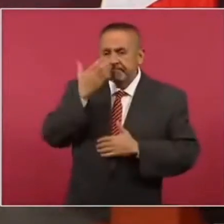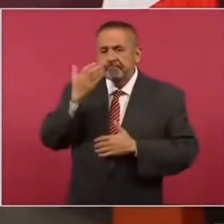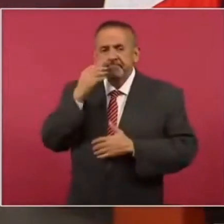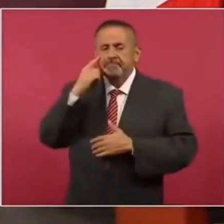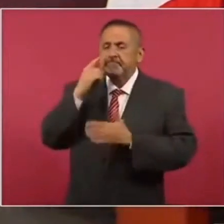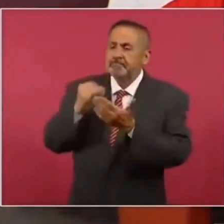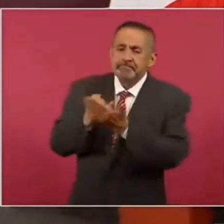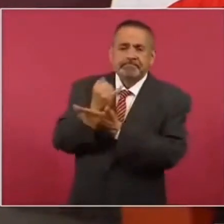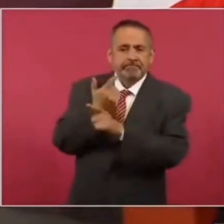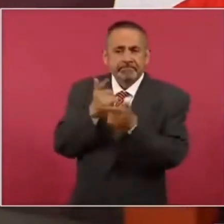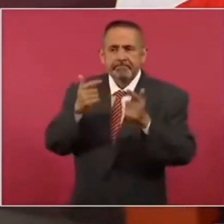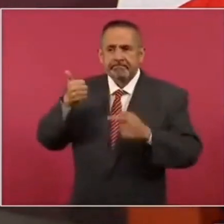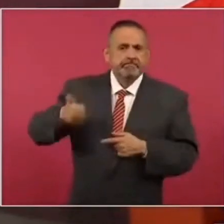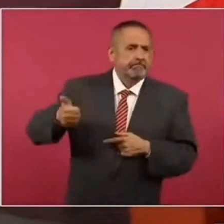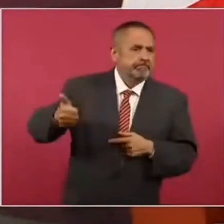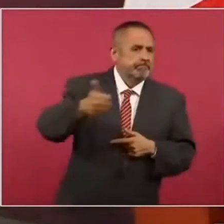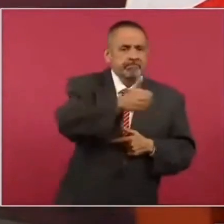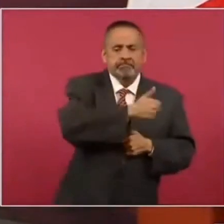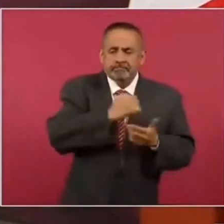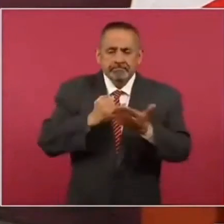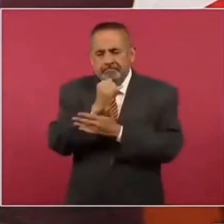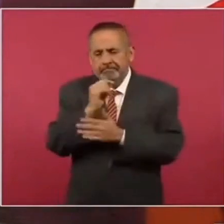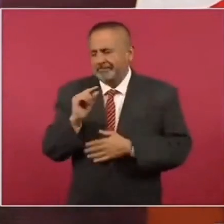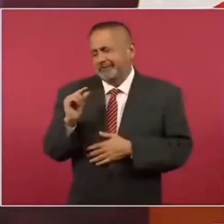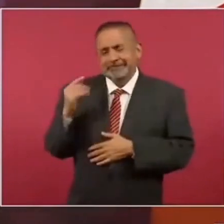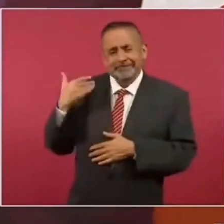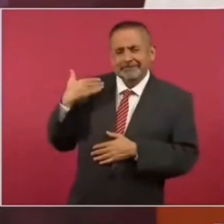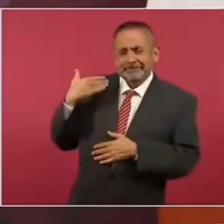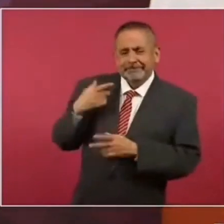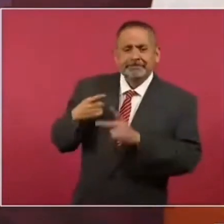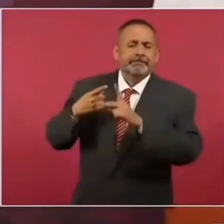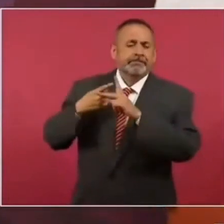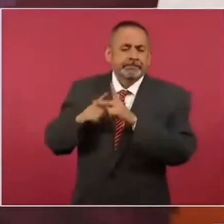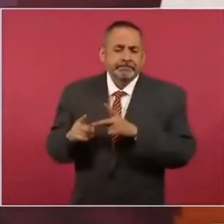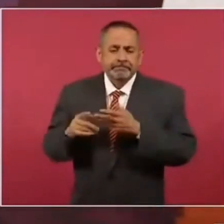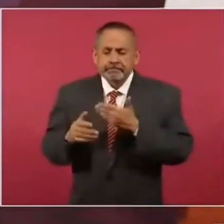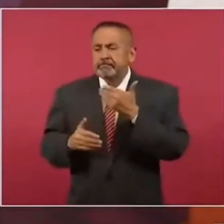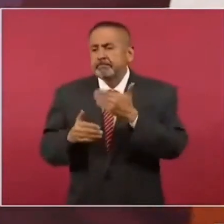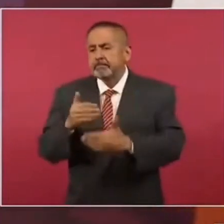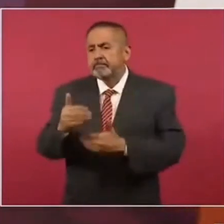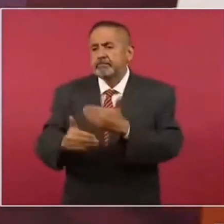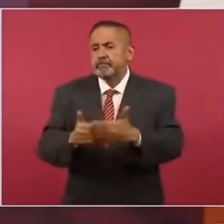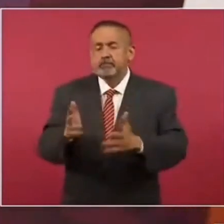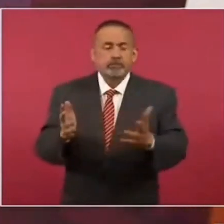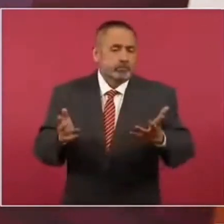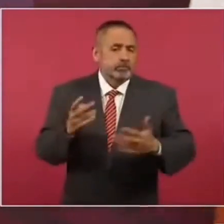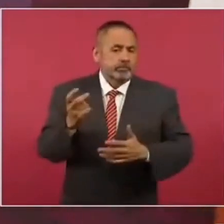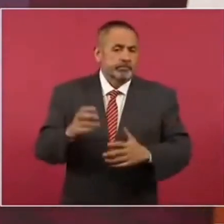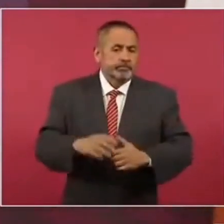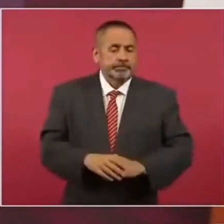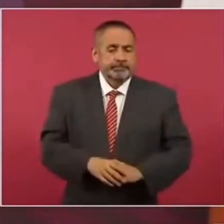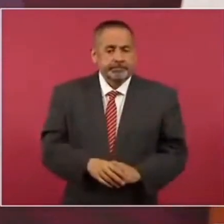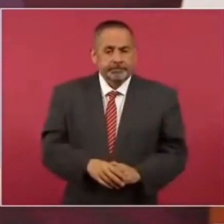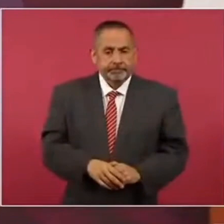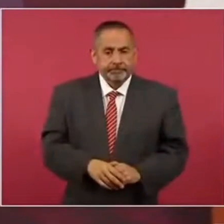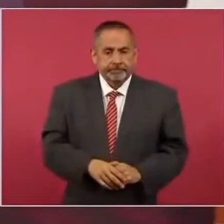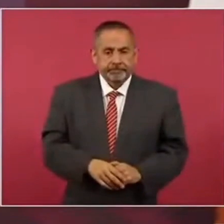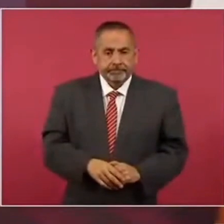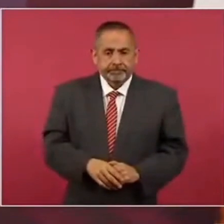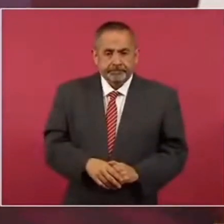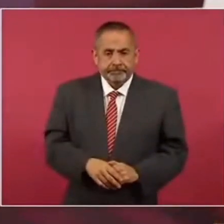democrático. Apenas estamos avanzando en eso.